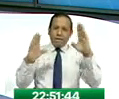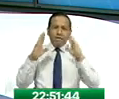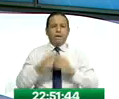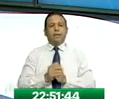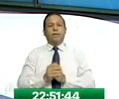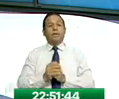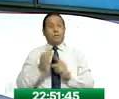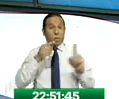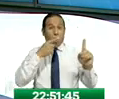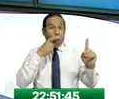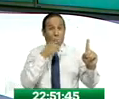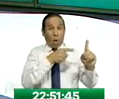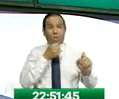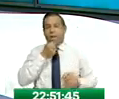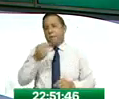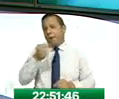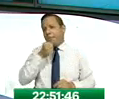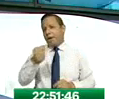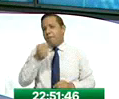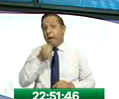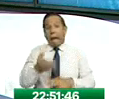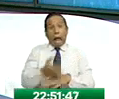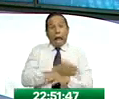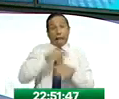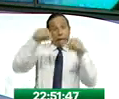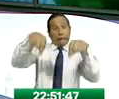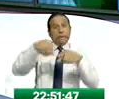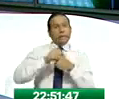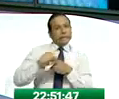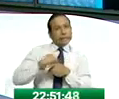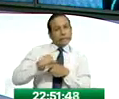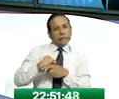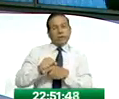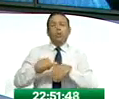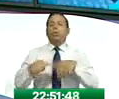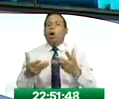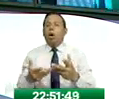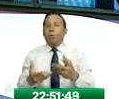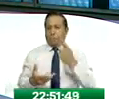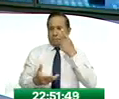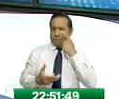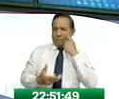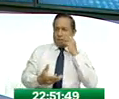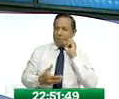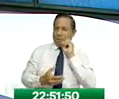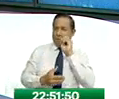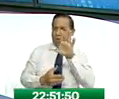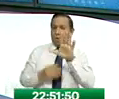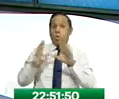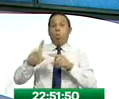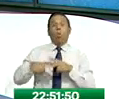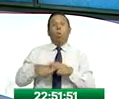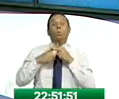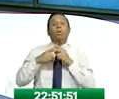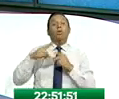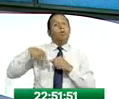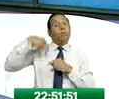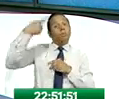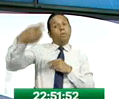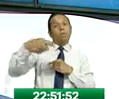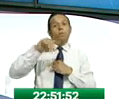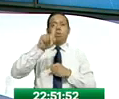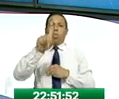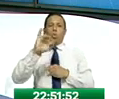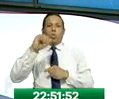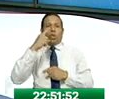Carlos Julio Grumendi estuvo en cada uno de los ensayos y nos trae a continuación lo que será el programa que saldrá al aire el próximo 1 de julio